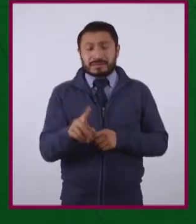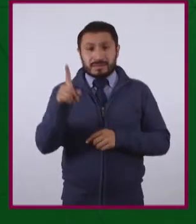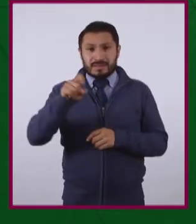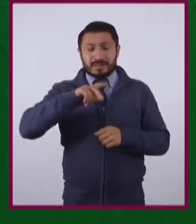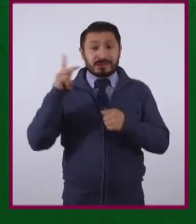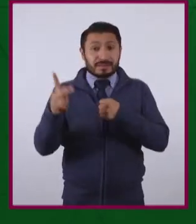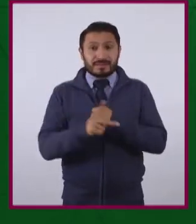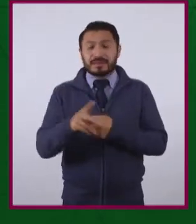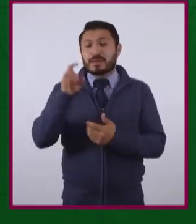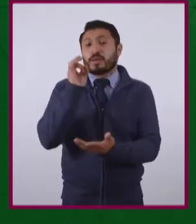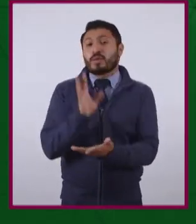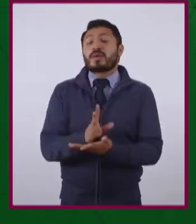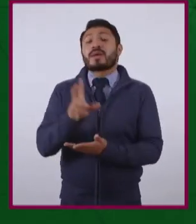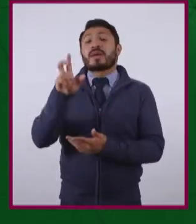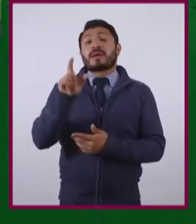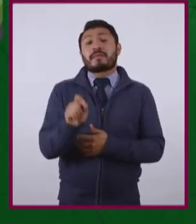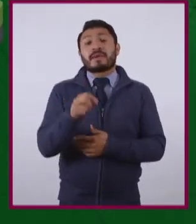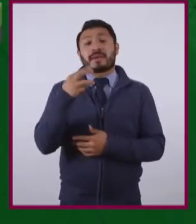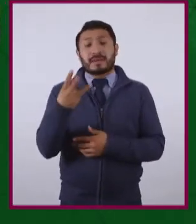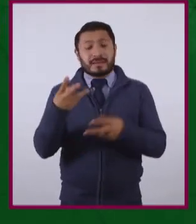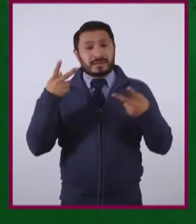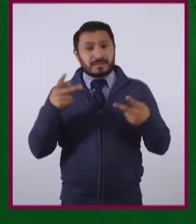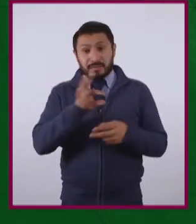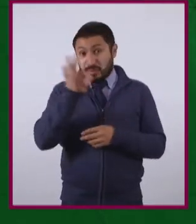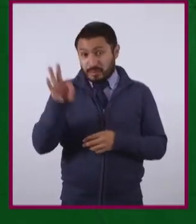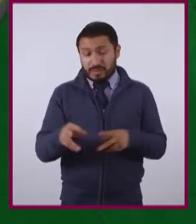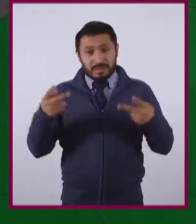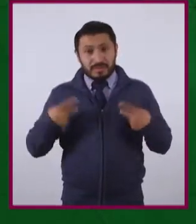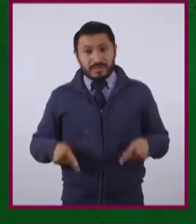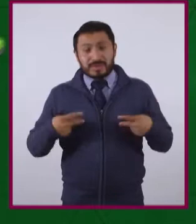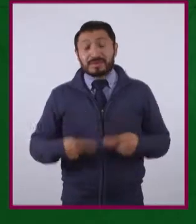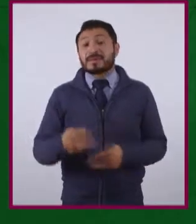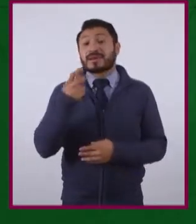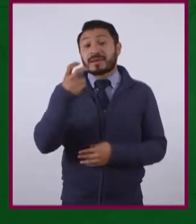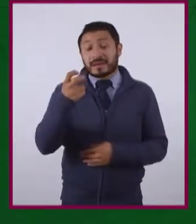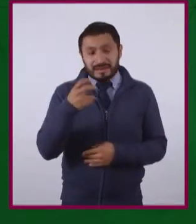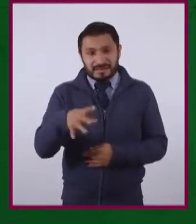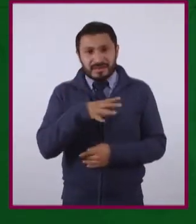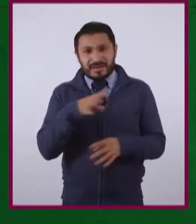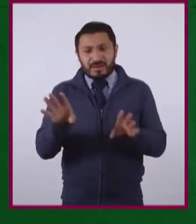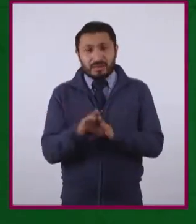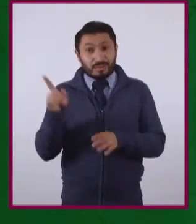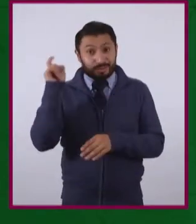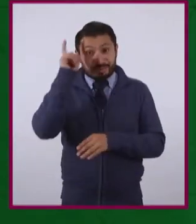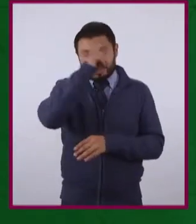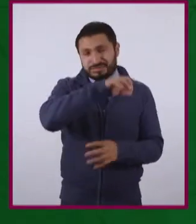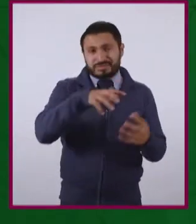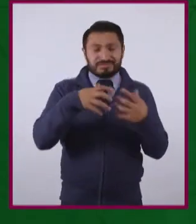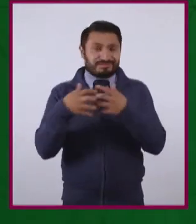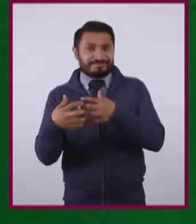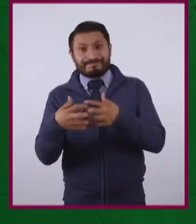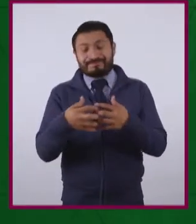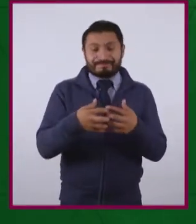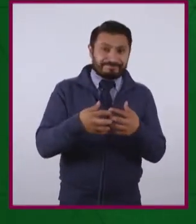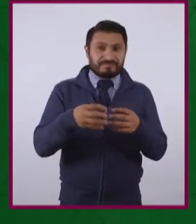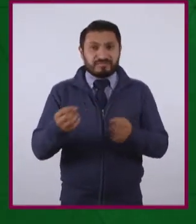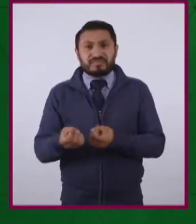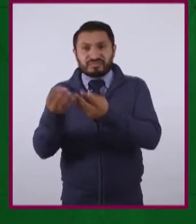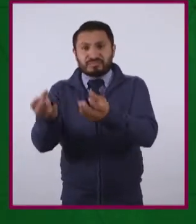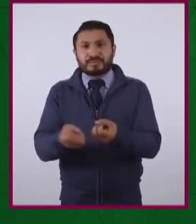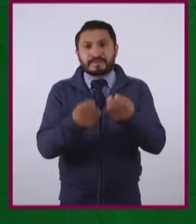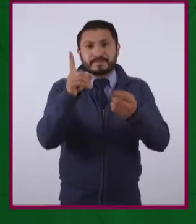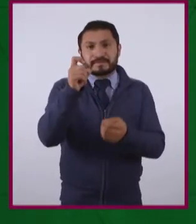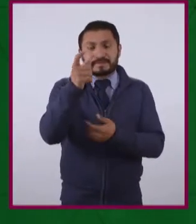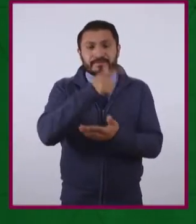se asienta solo el 23% de la población. Esto influye en la compleja infraestructura para llevar agua a